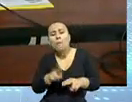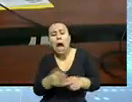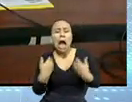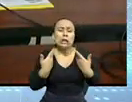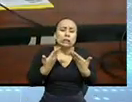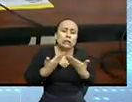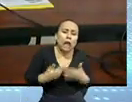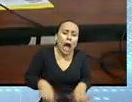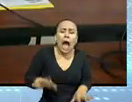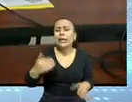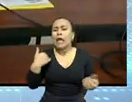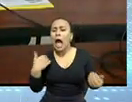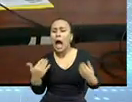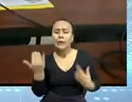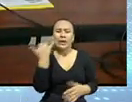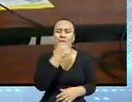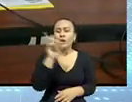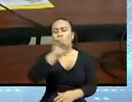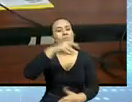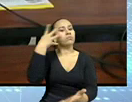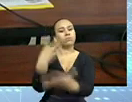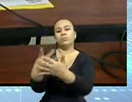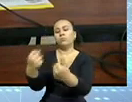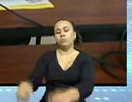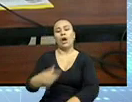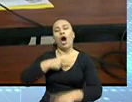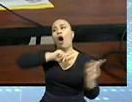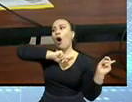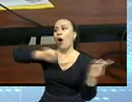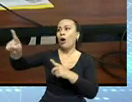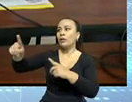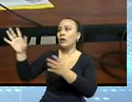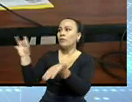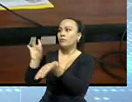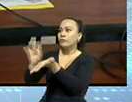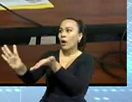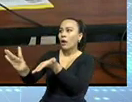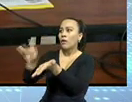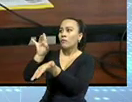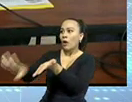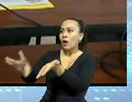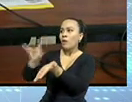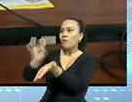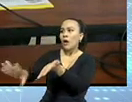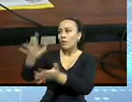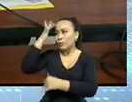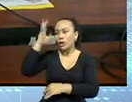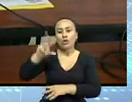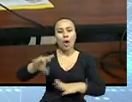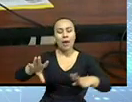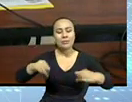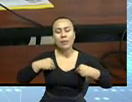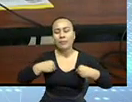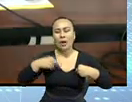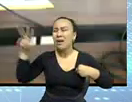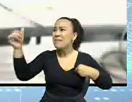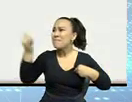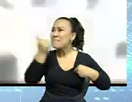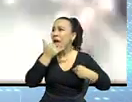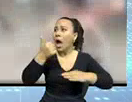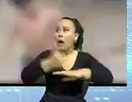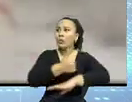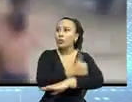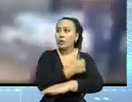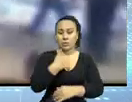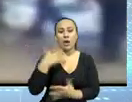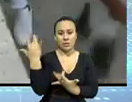cárcel. Y vamos a ver qué reacciones tienen las autoridades nacionales respecto a este tema. Vamos a estar esperando a ver qué